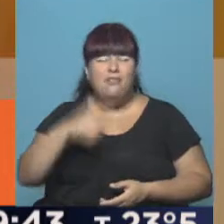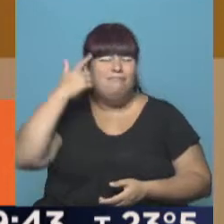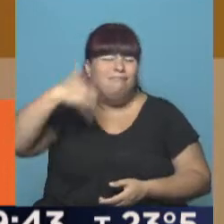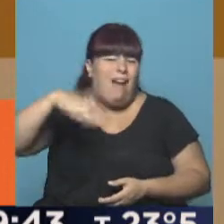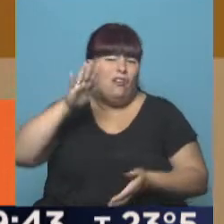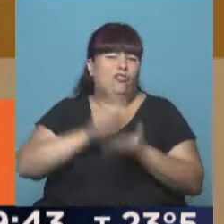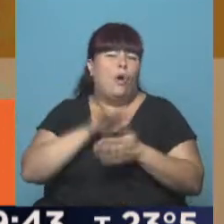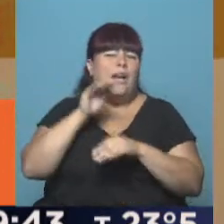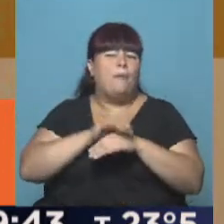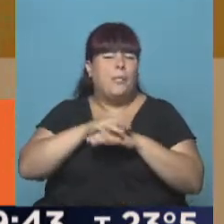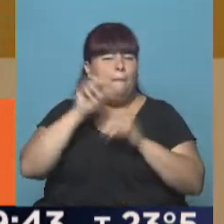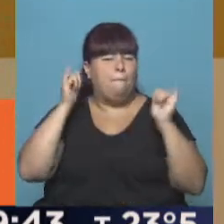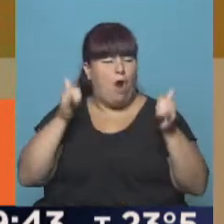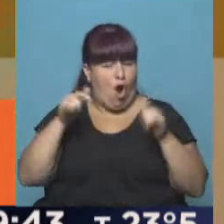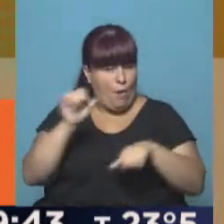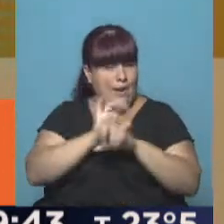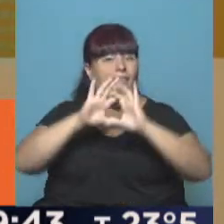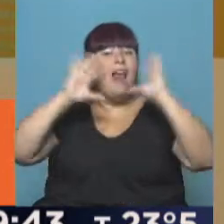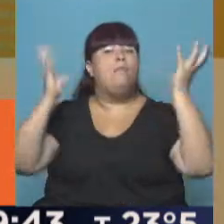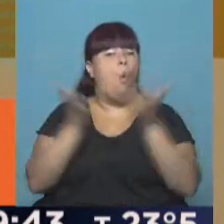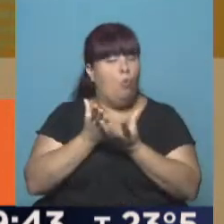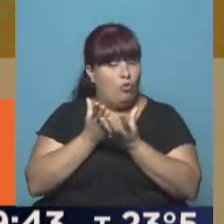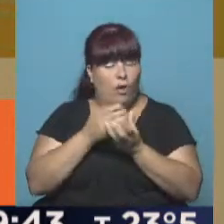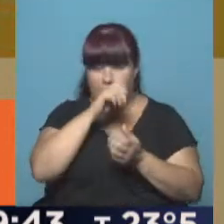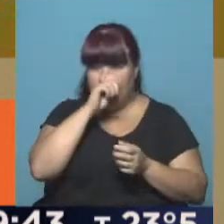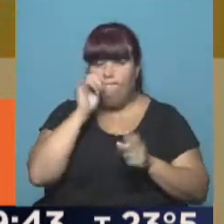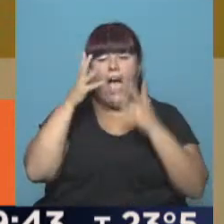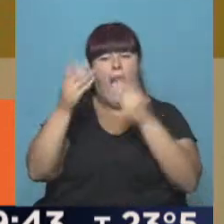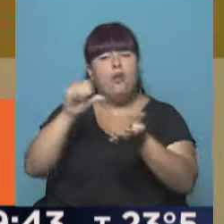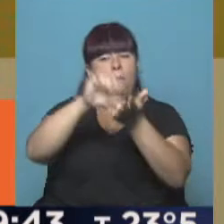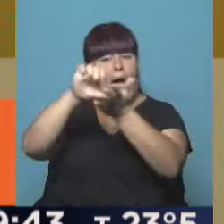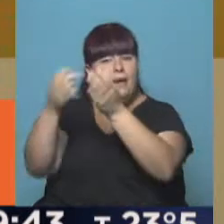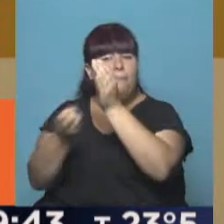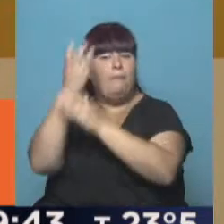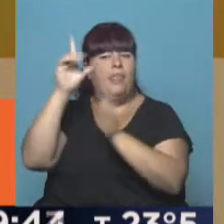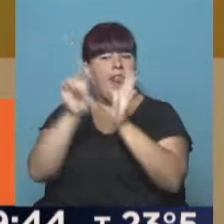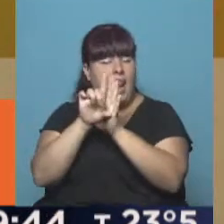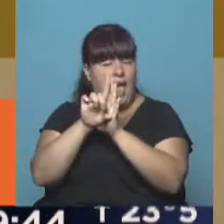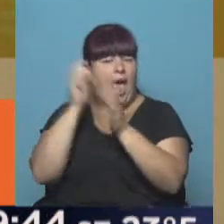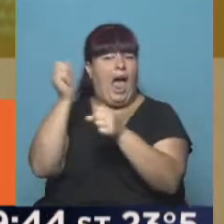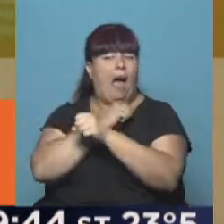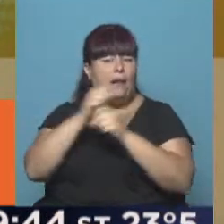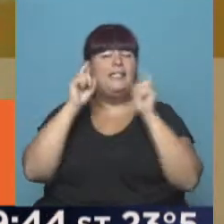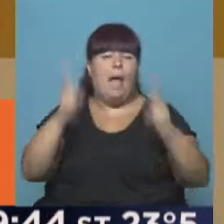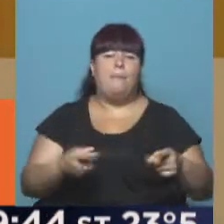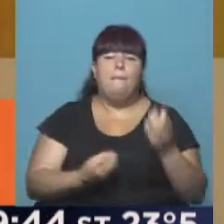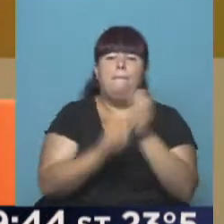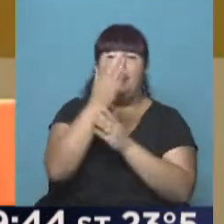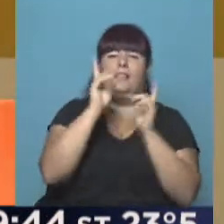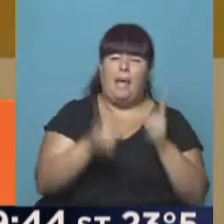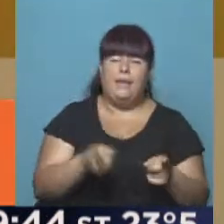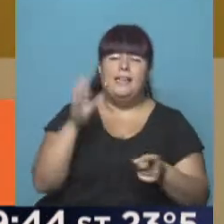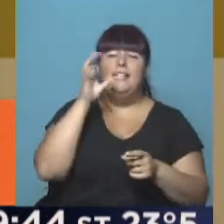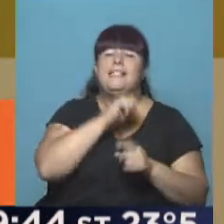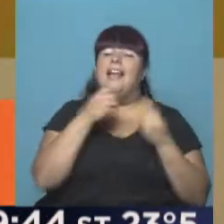sabe de responsabilidad penal juvenil en el mundo. No solo que ayudó a otros países a implementarla, a sancionar leyes, sino a implementarla. El